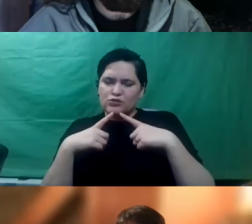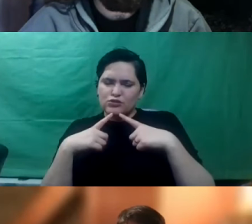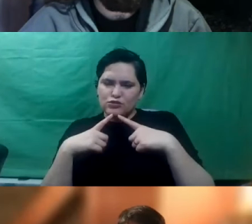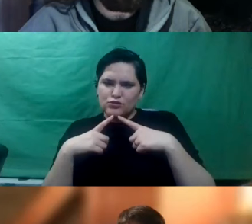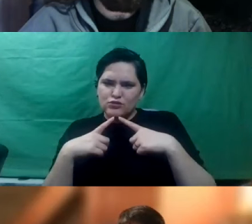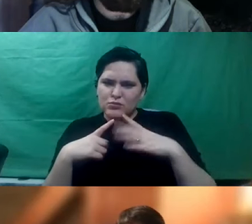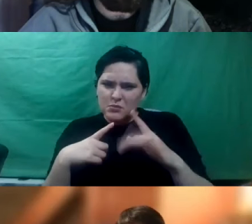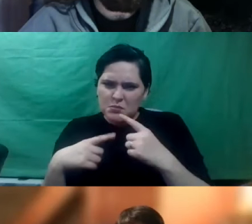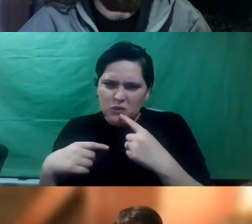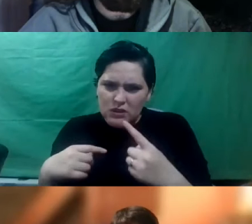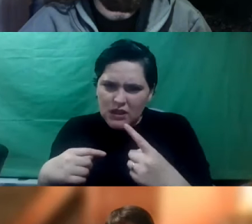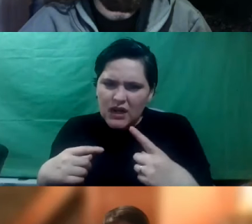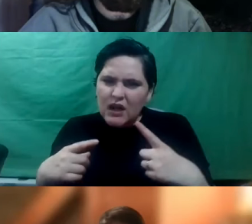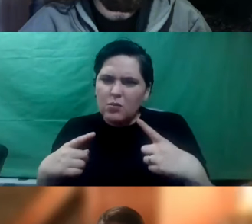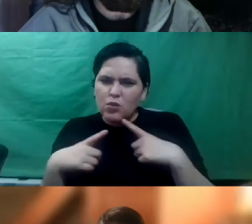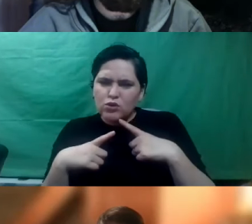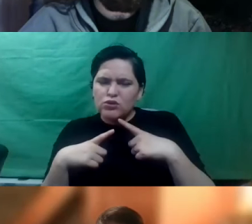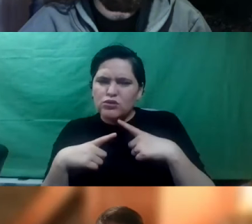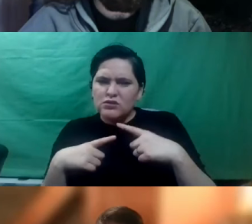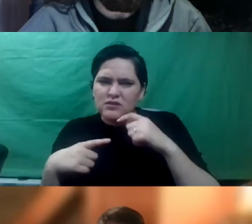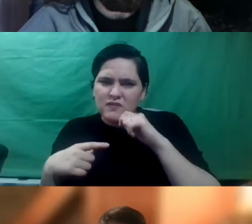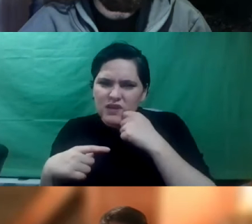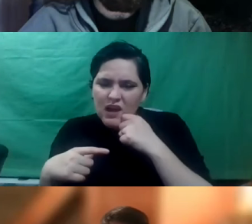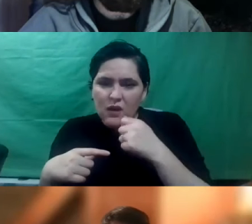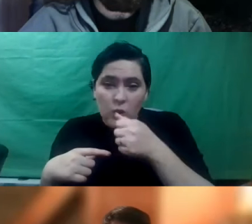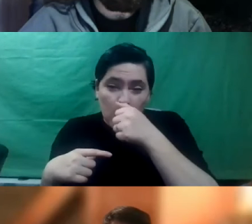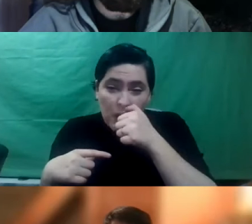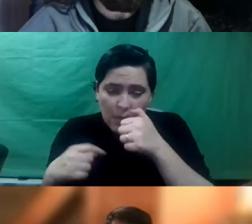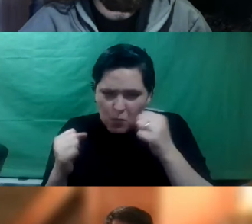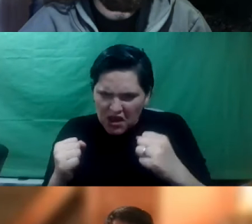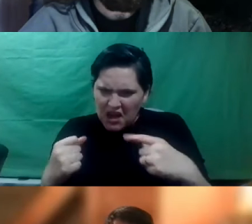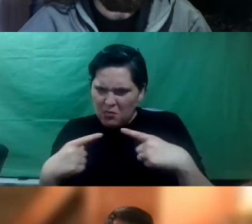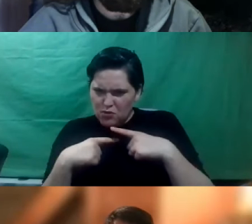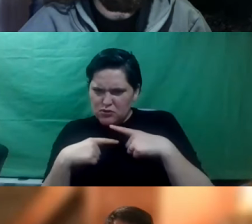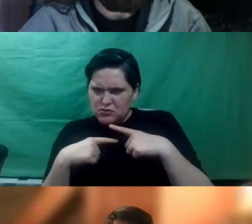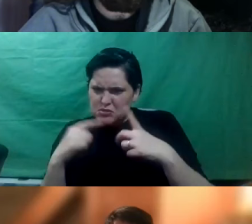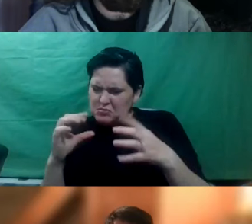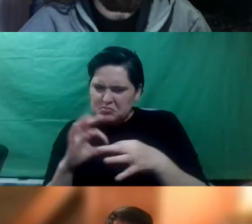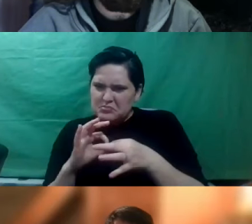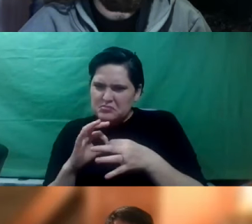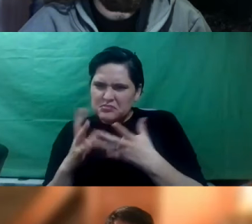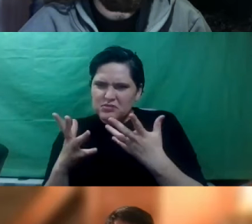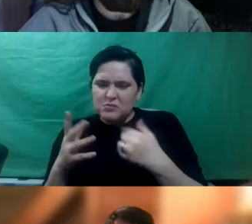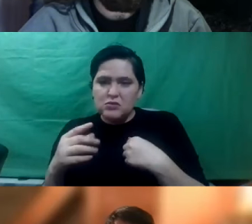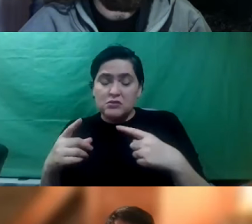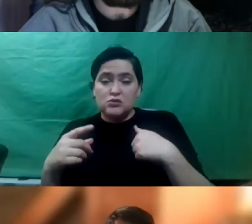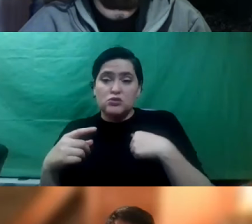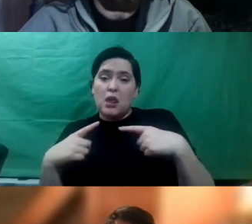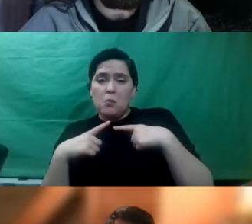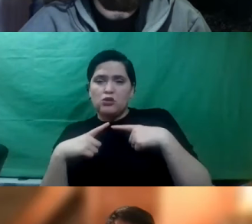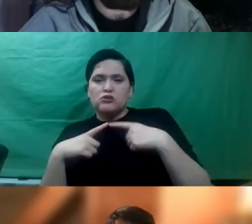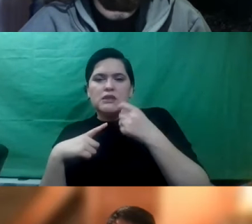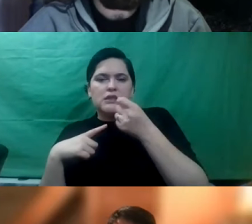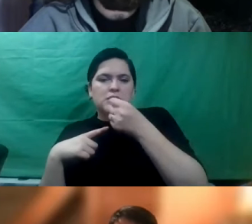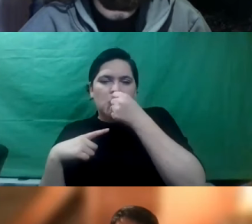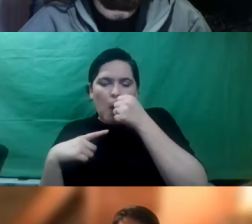es si podemos hablar de un estado de reposo cuando existe un psicodélico involucrado, porque para mí es algo que está alterando ciertos